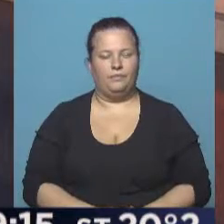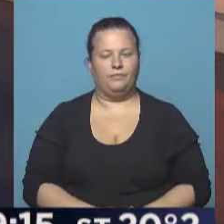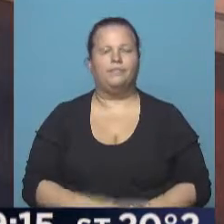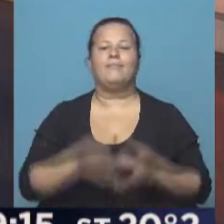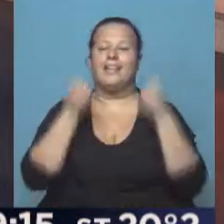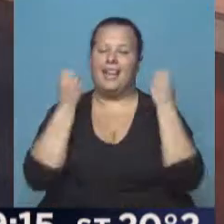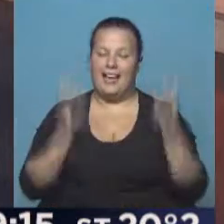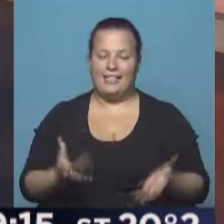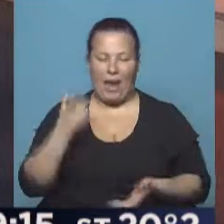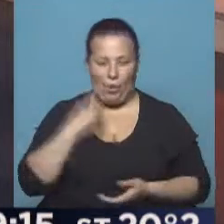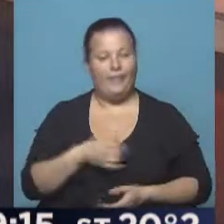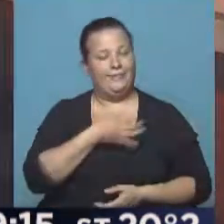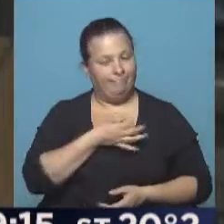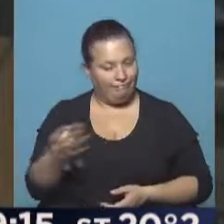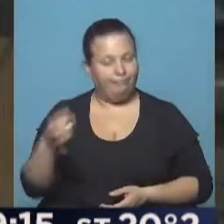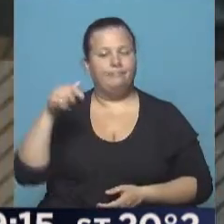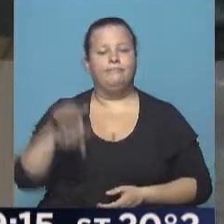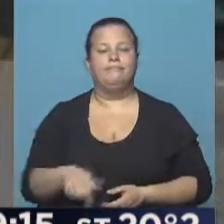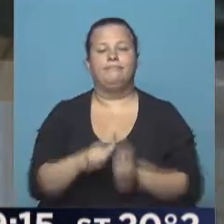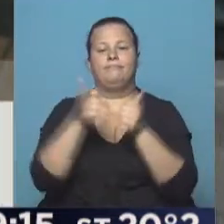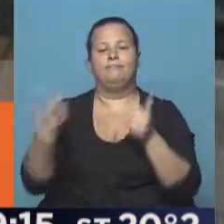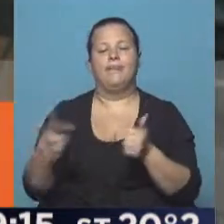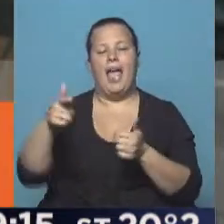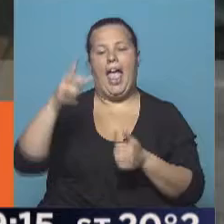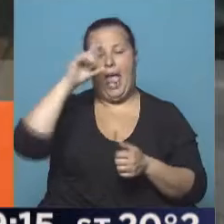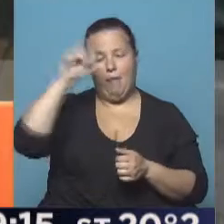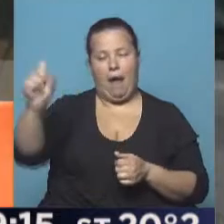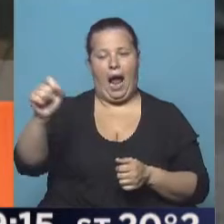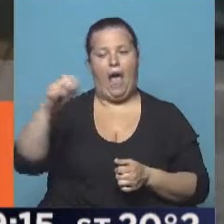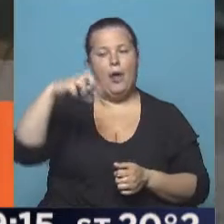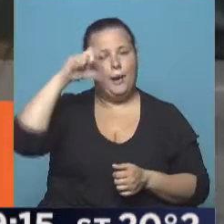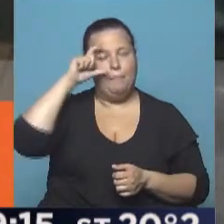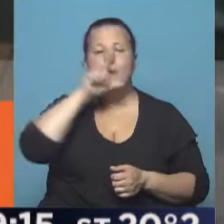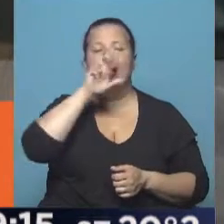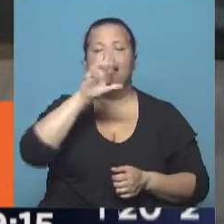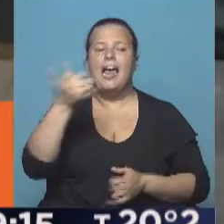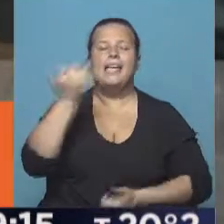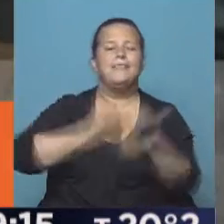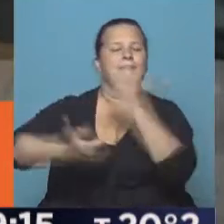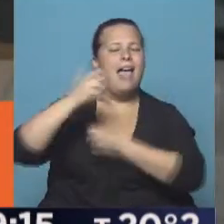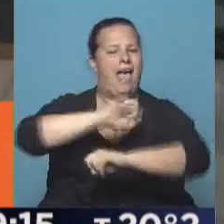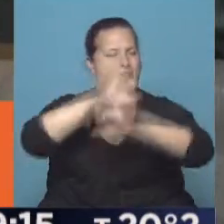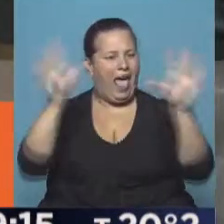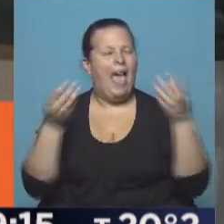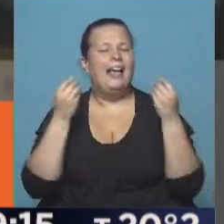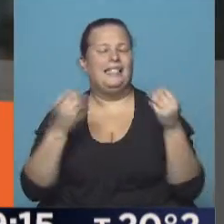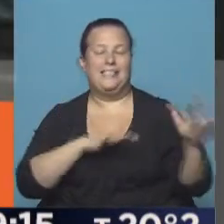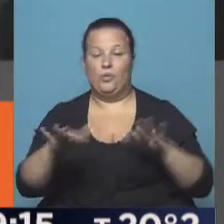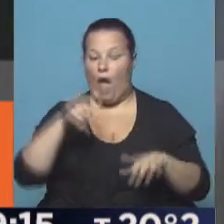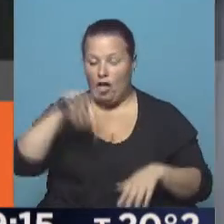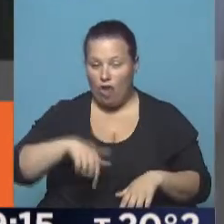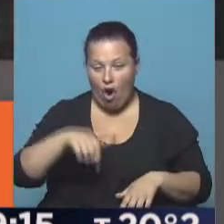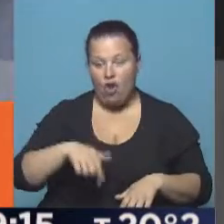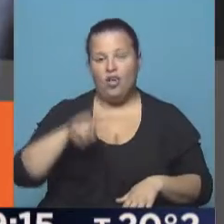qué tal muy buenos días efectivamente estamos con el embajador fernando petrella para que nos hable precisamente sobre la situación que se está viviendo